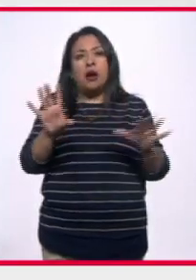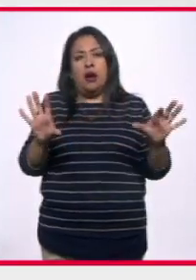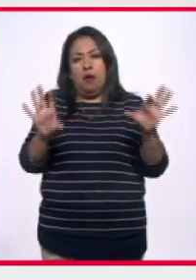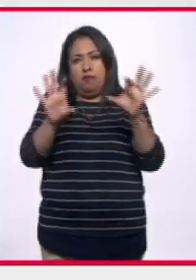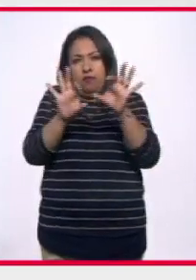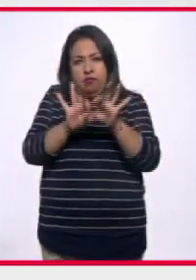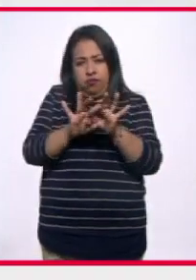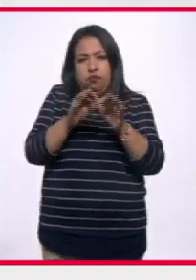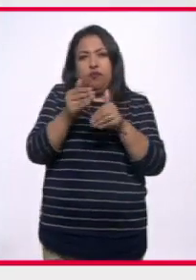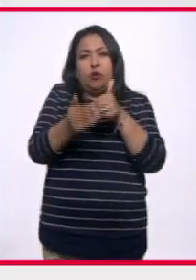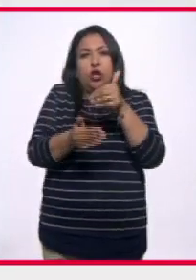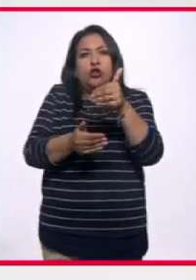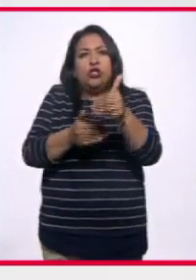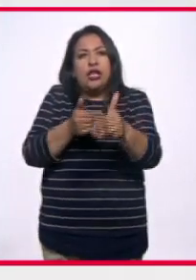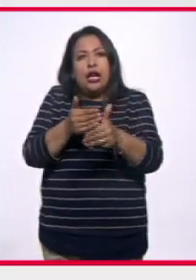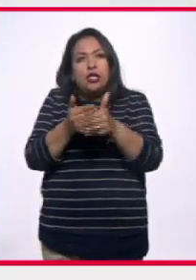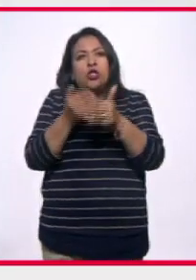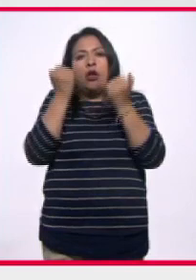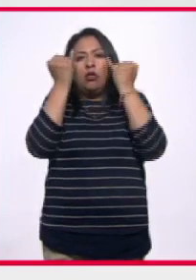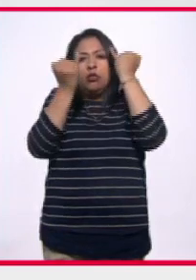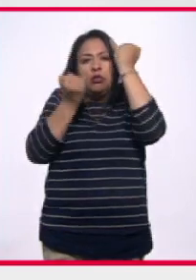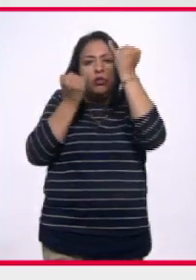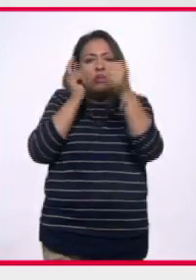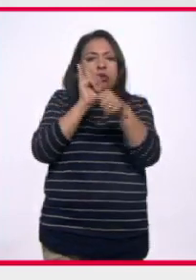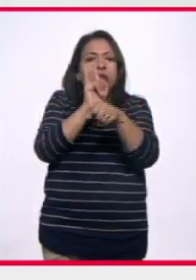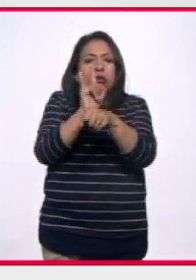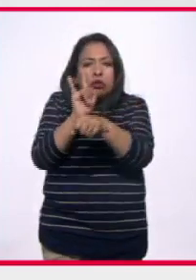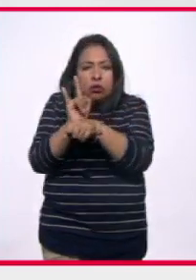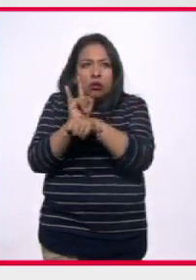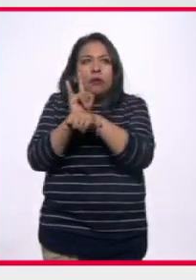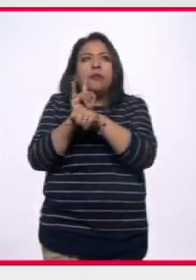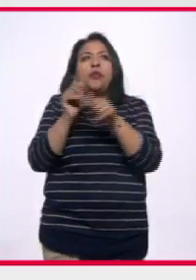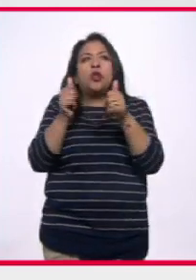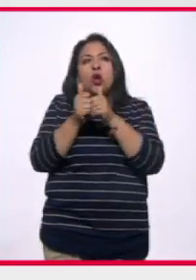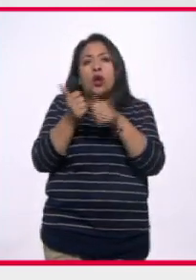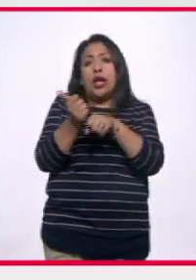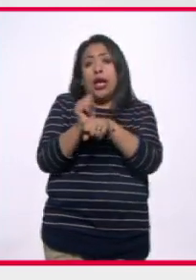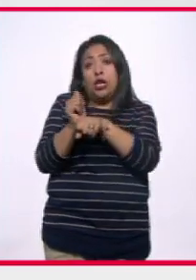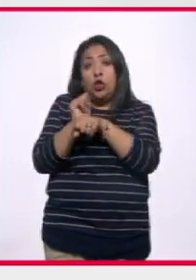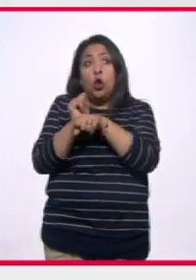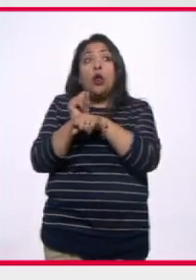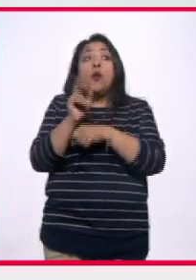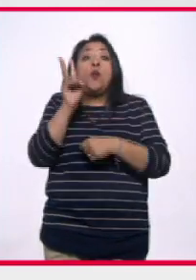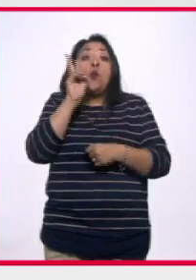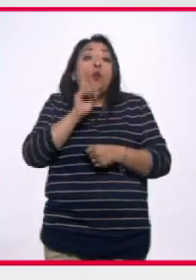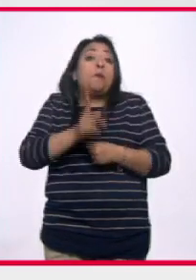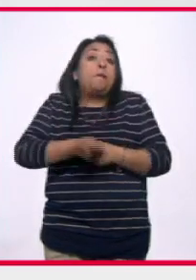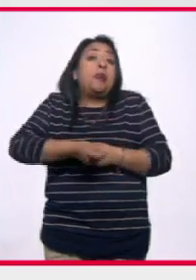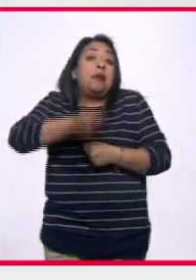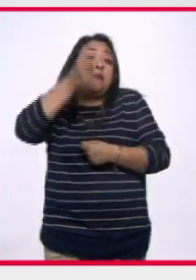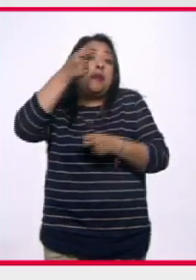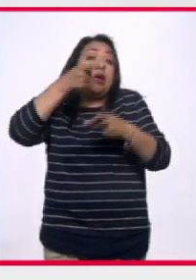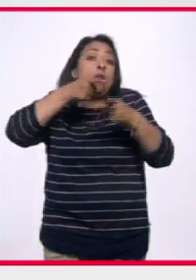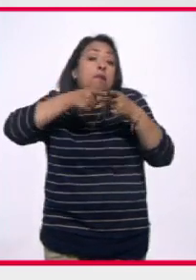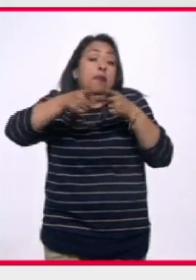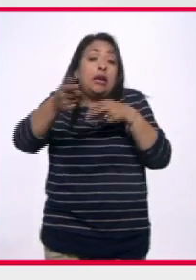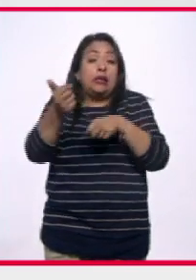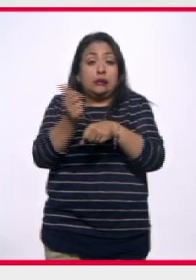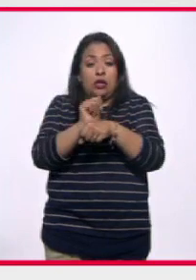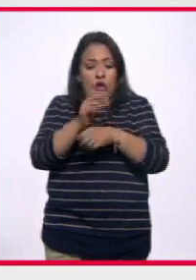el proceso de creación de ficción con actores que estaban probando por primera vez y